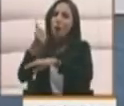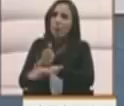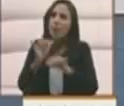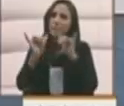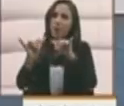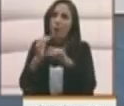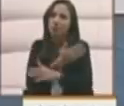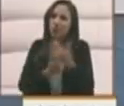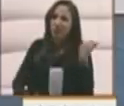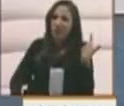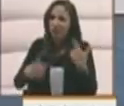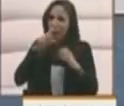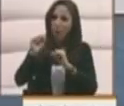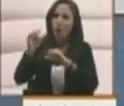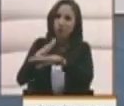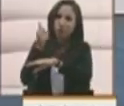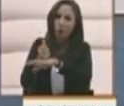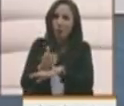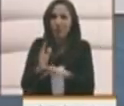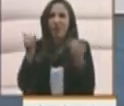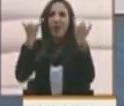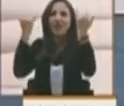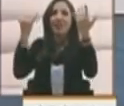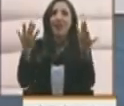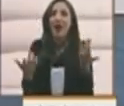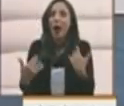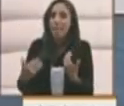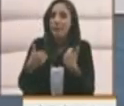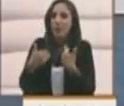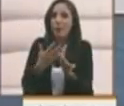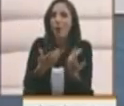propiciar su propia muerte.